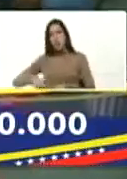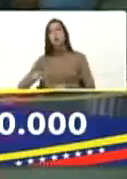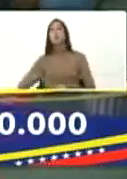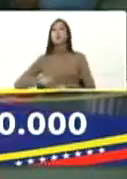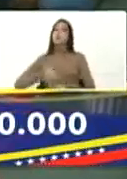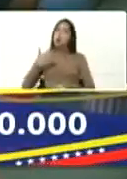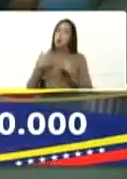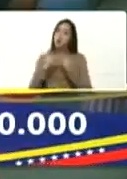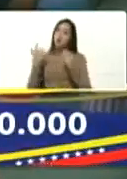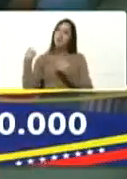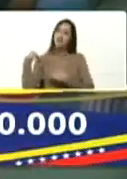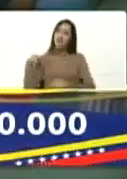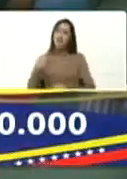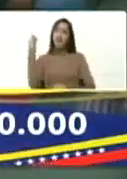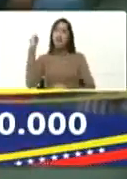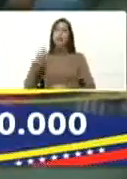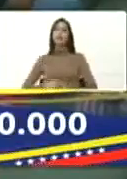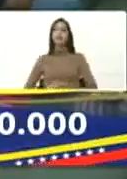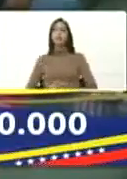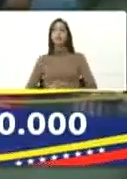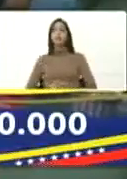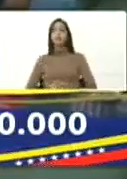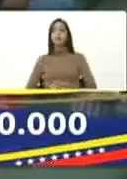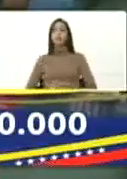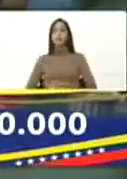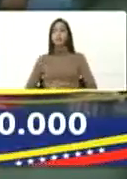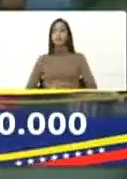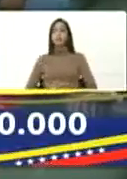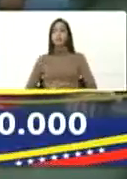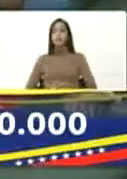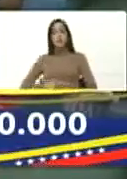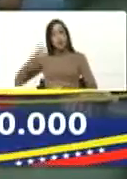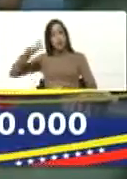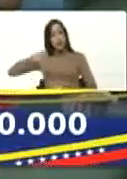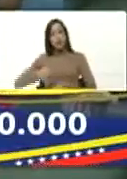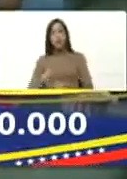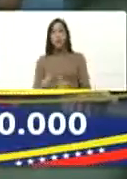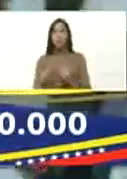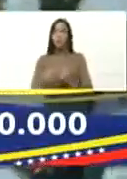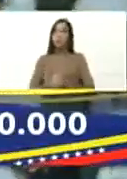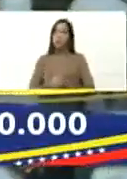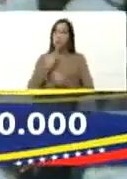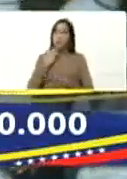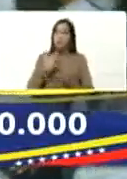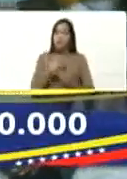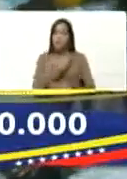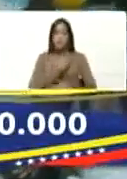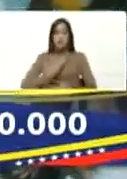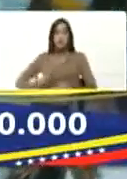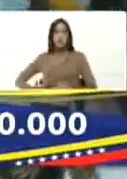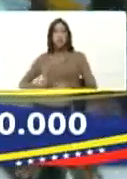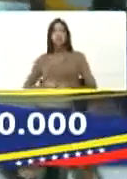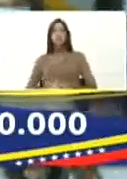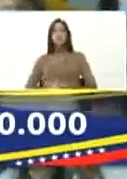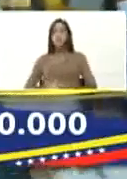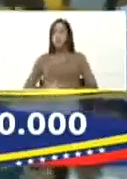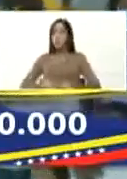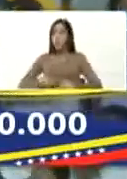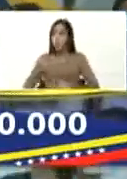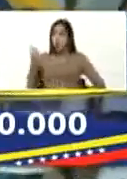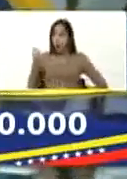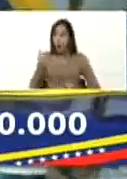puedan beneficiarse de una vivienda que tanto necesitan. Gracias, presidente, por